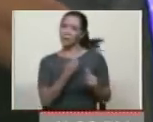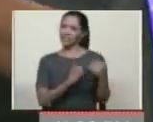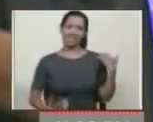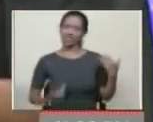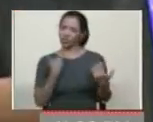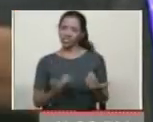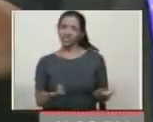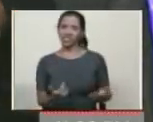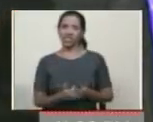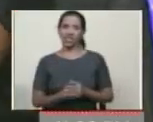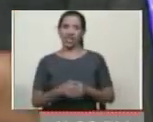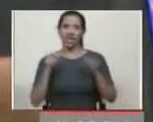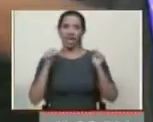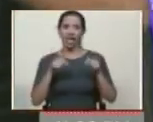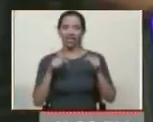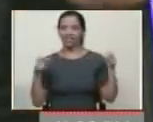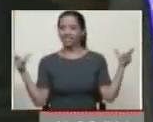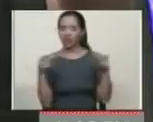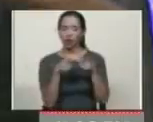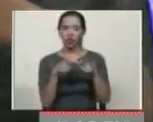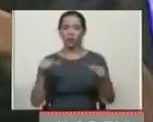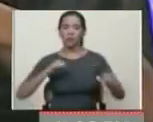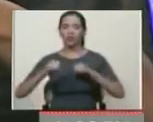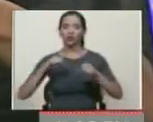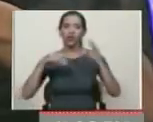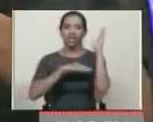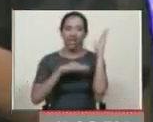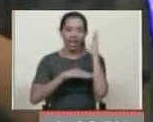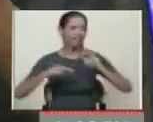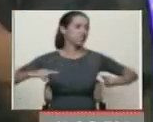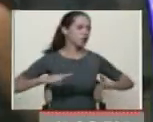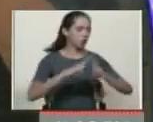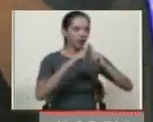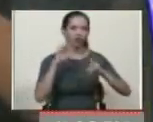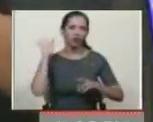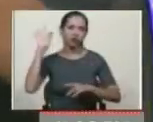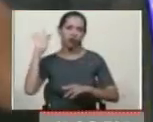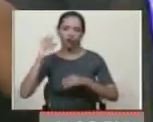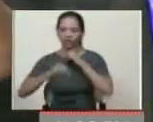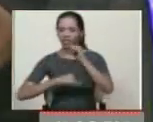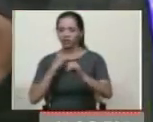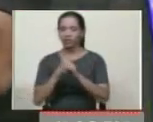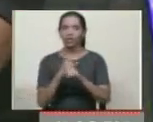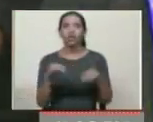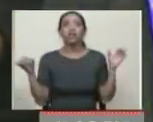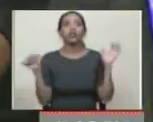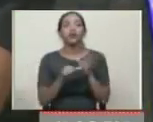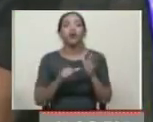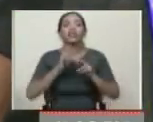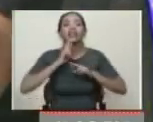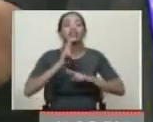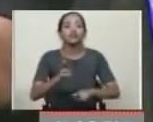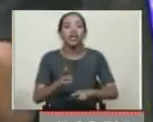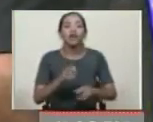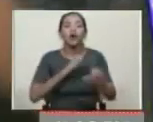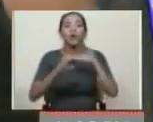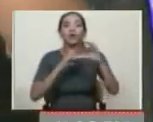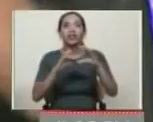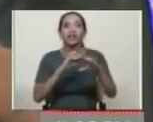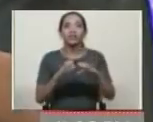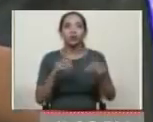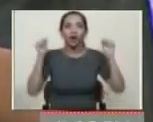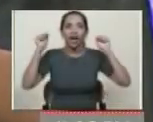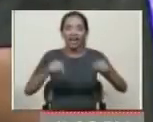se reúnen los movimientos del ALBA, se reúnen yo no sé quién, hacen encuentros por aquí, foros internacionales por allá. ¿dónde está el resultado comunicacional? No nada más aquí,